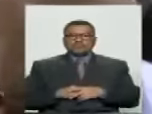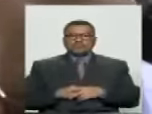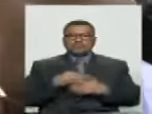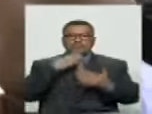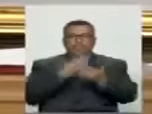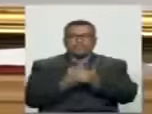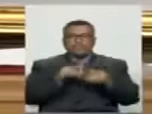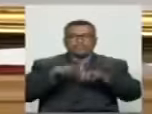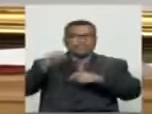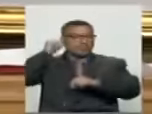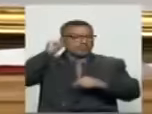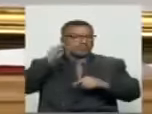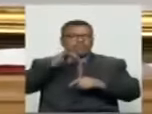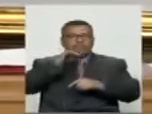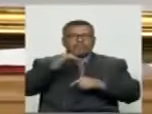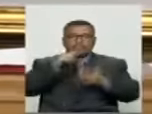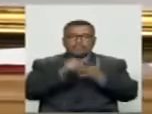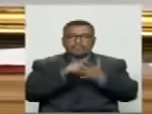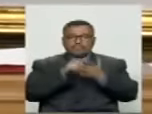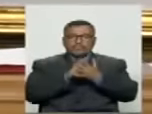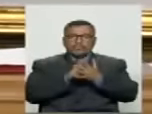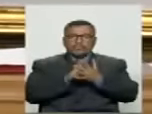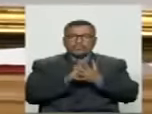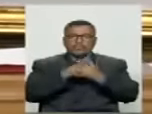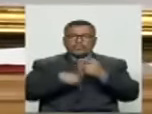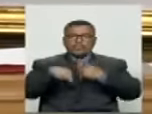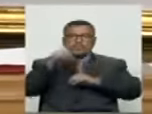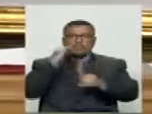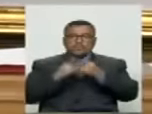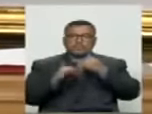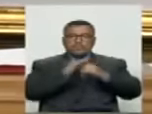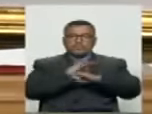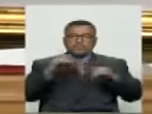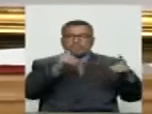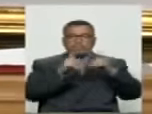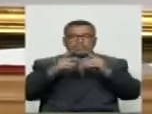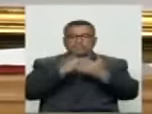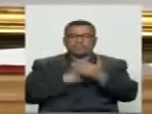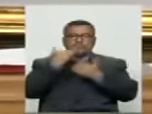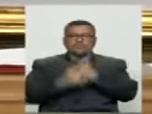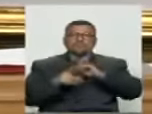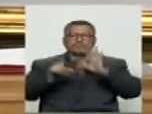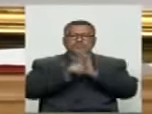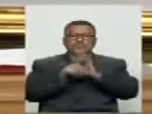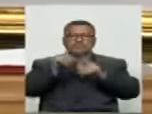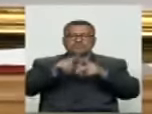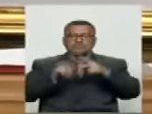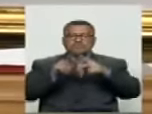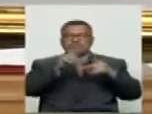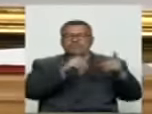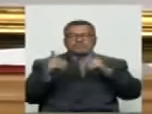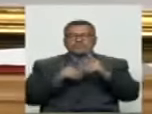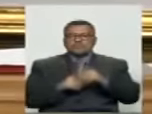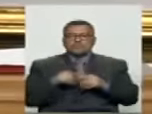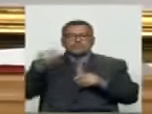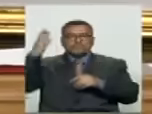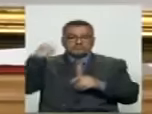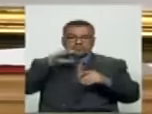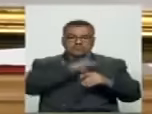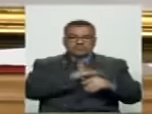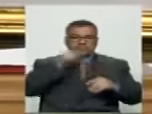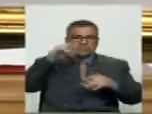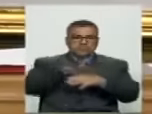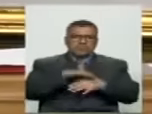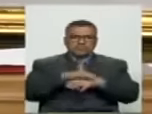Gracias, secretaria. Sirves informar el punto en el que quedamos la última vez que discutimos este proyecto de ley en segunda discusión. En la sesión ordinaria del